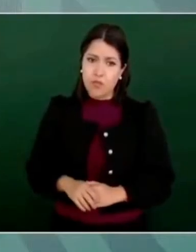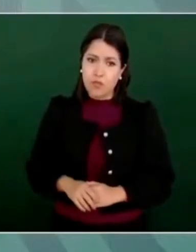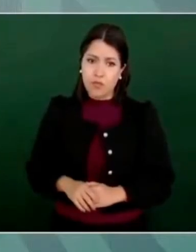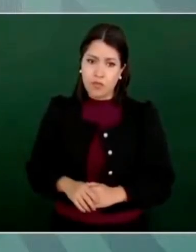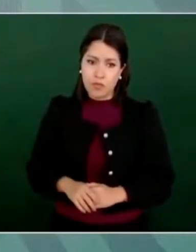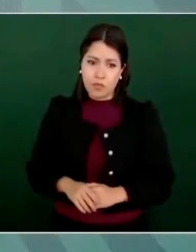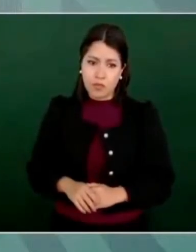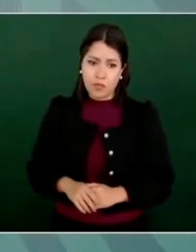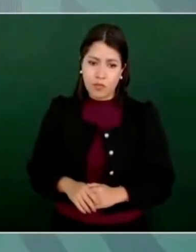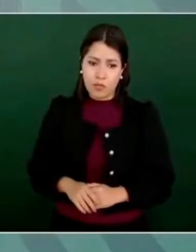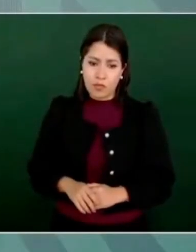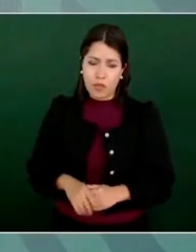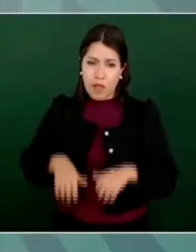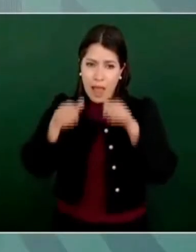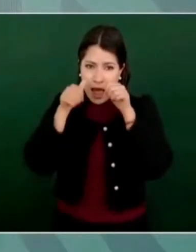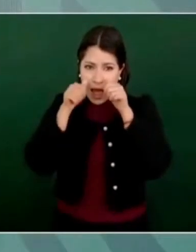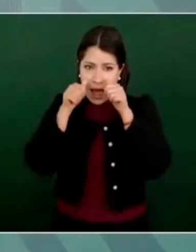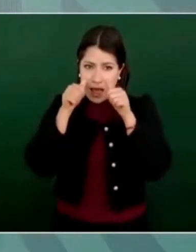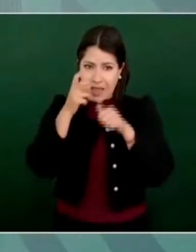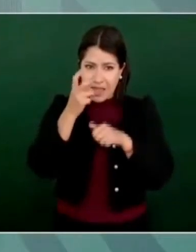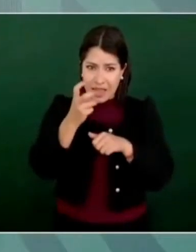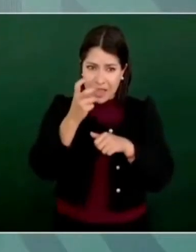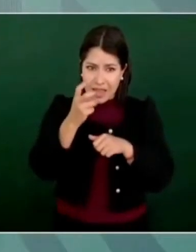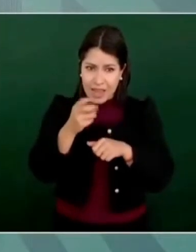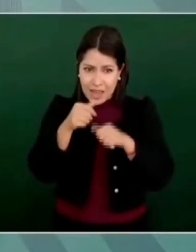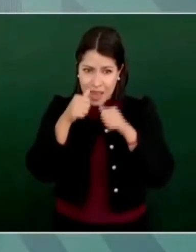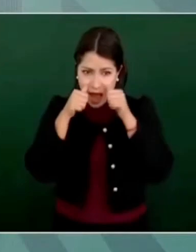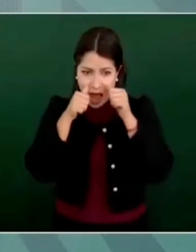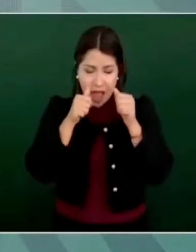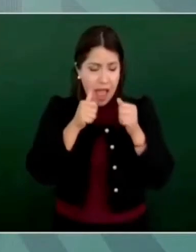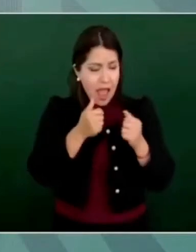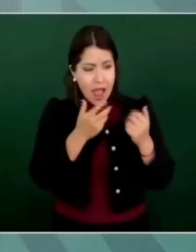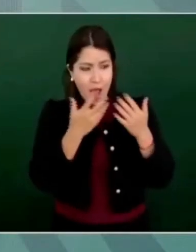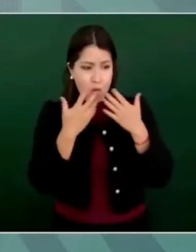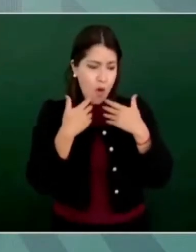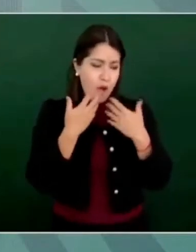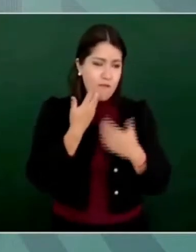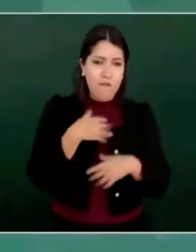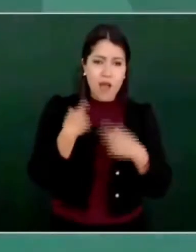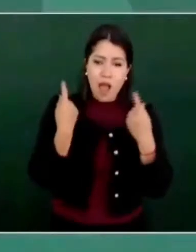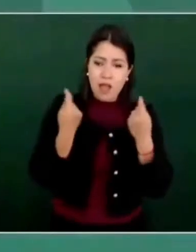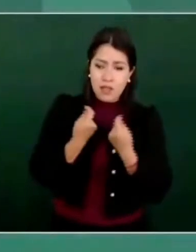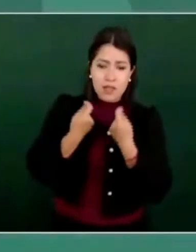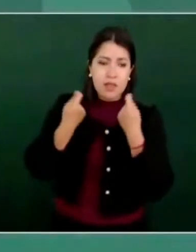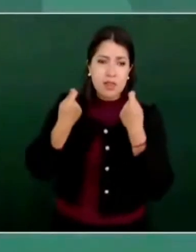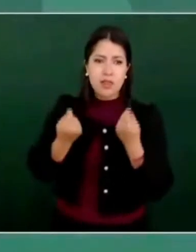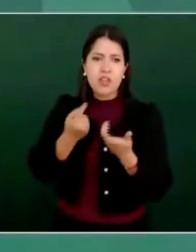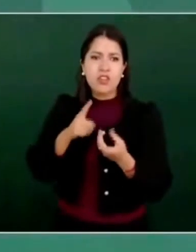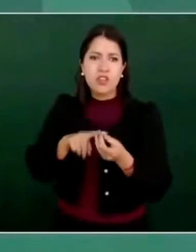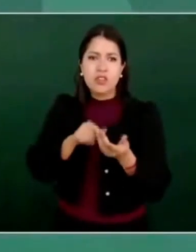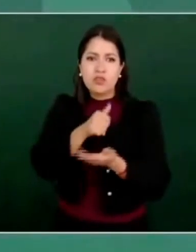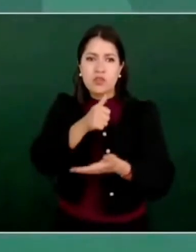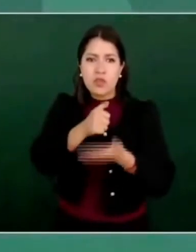lo reciben con fiesta en la Ciudad de México.